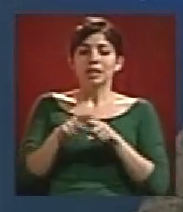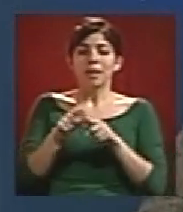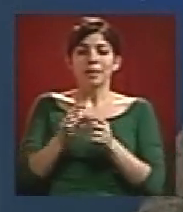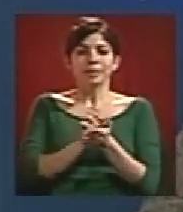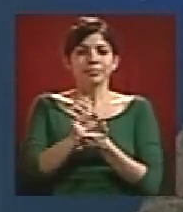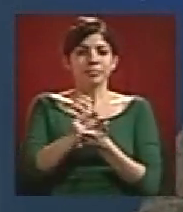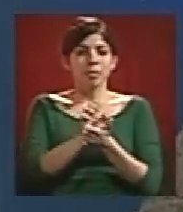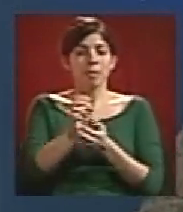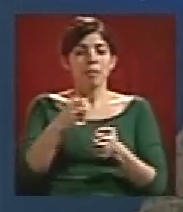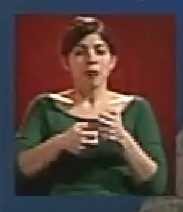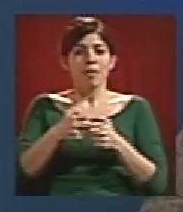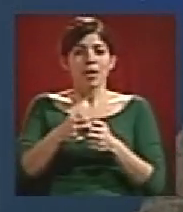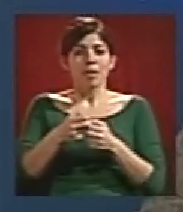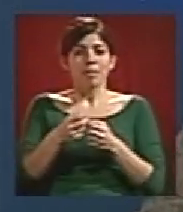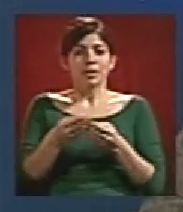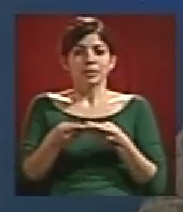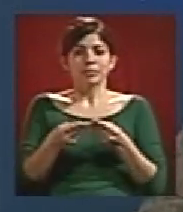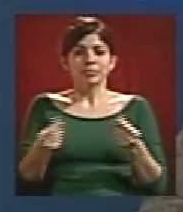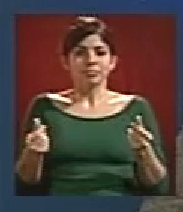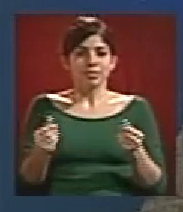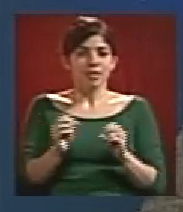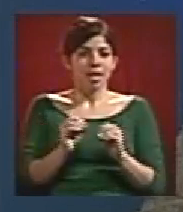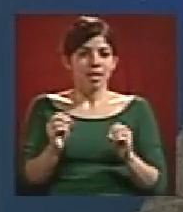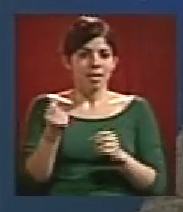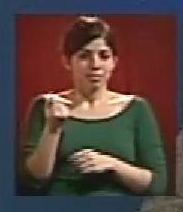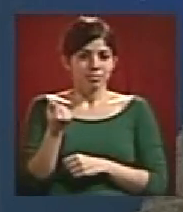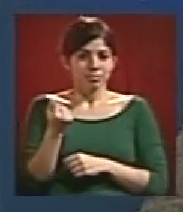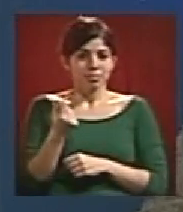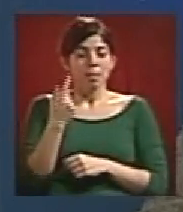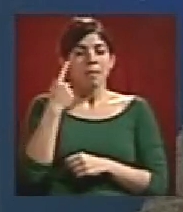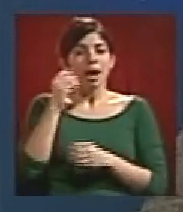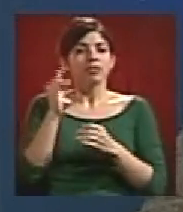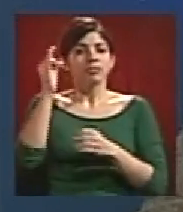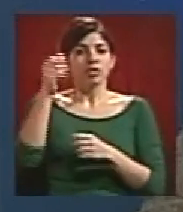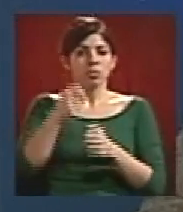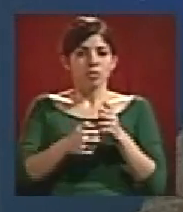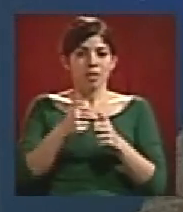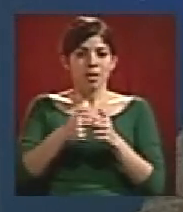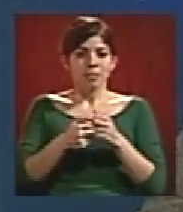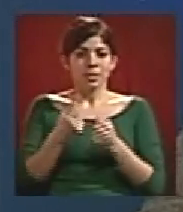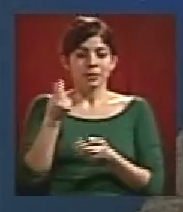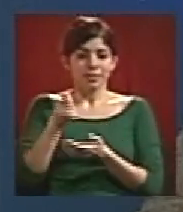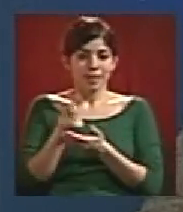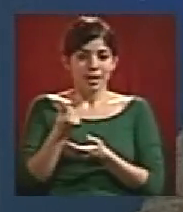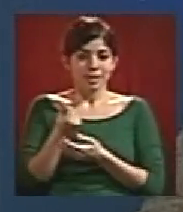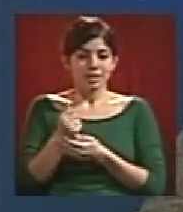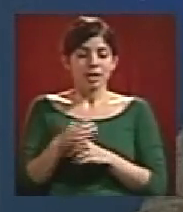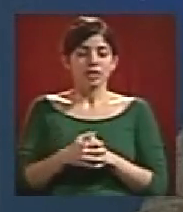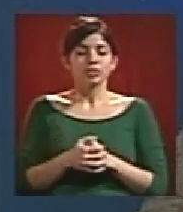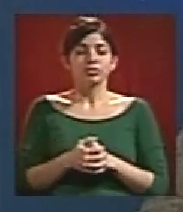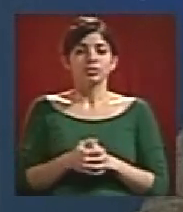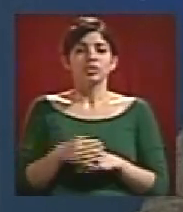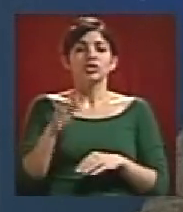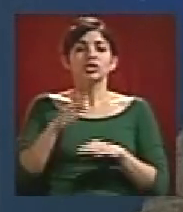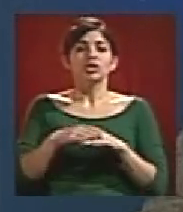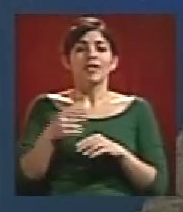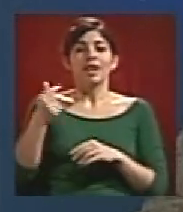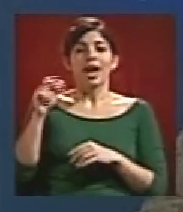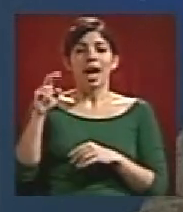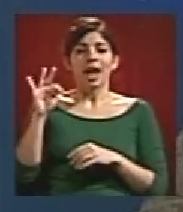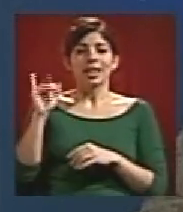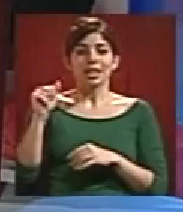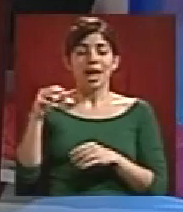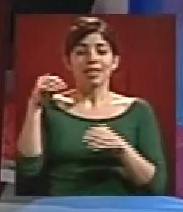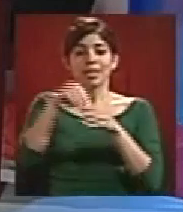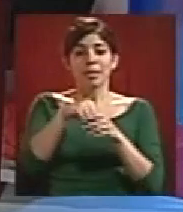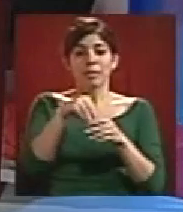problemas de liquidez que puedan tener eventualmente sus sistemas financieros. Esto que tú dices de la garantía de los depósitos por parte del